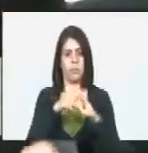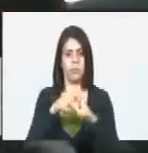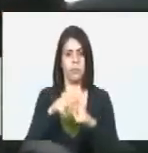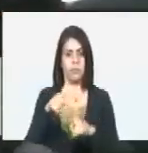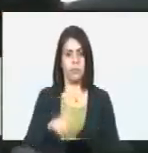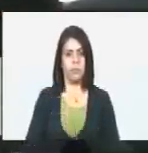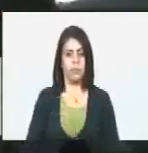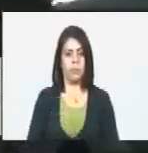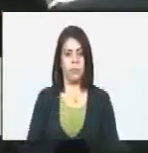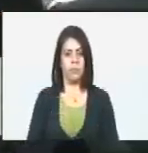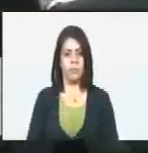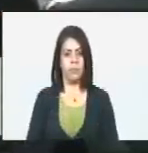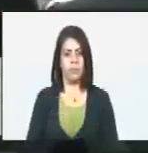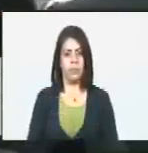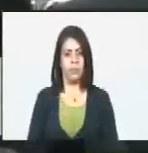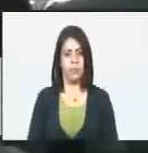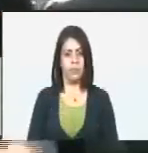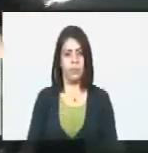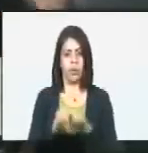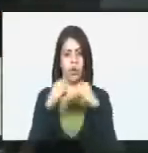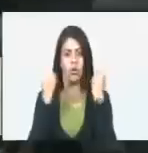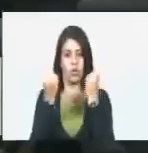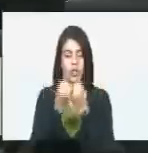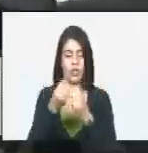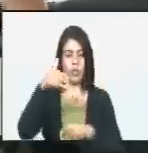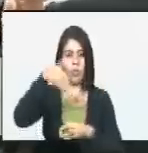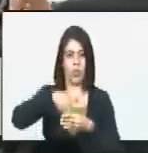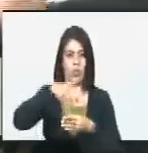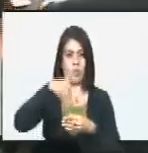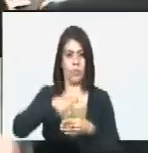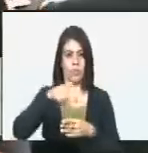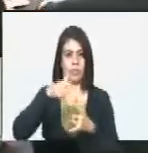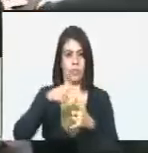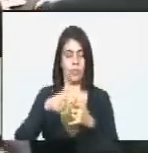en los organismos electorales,